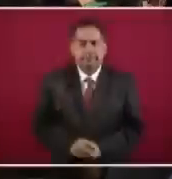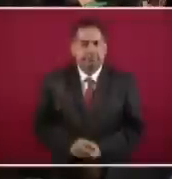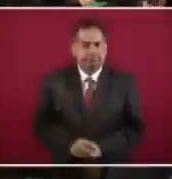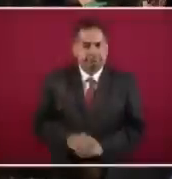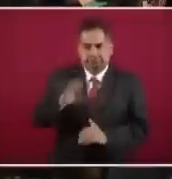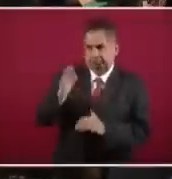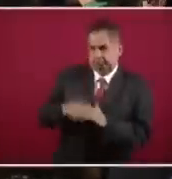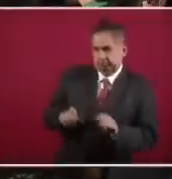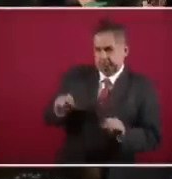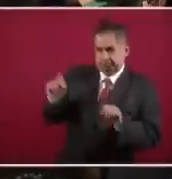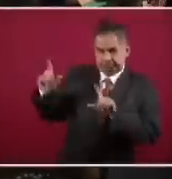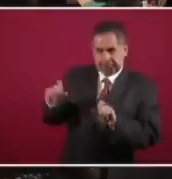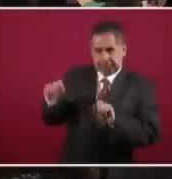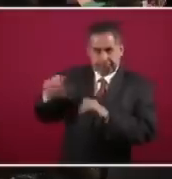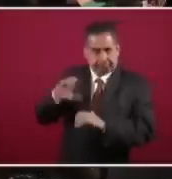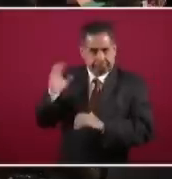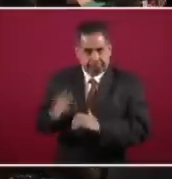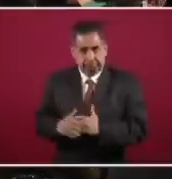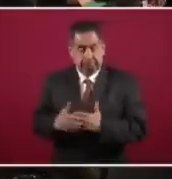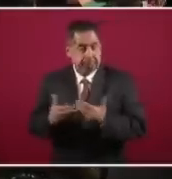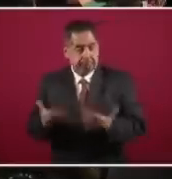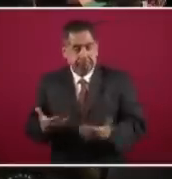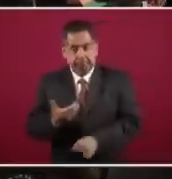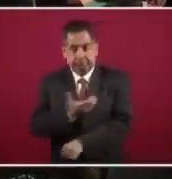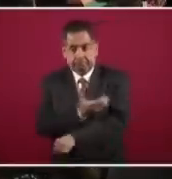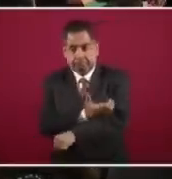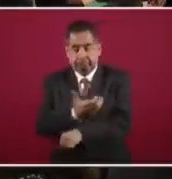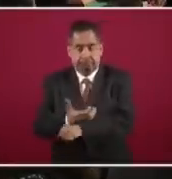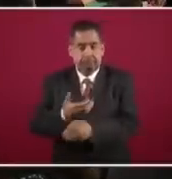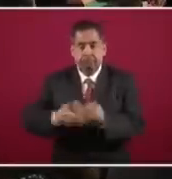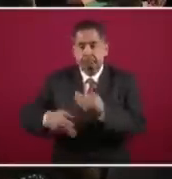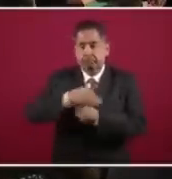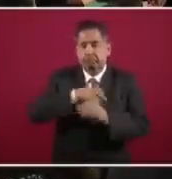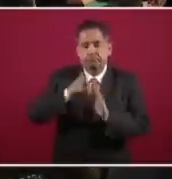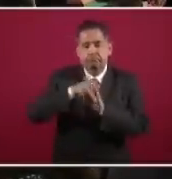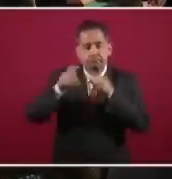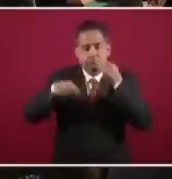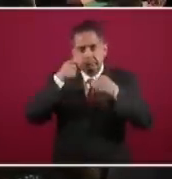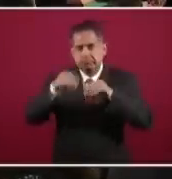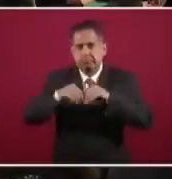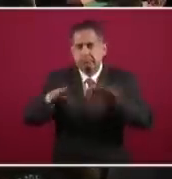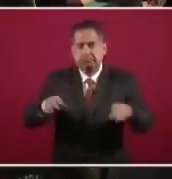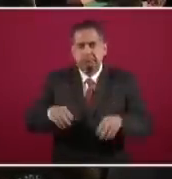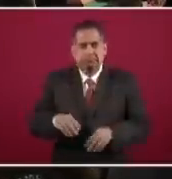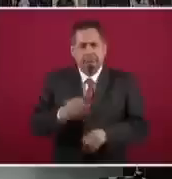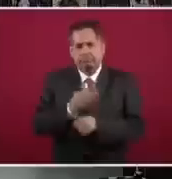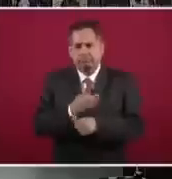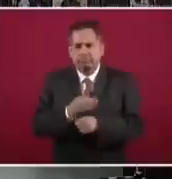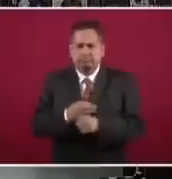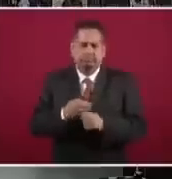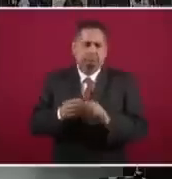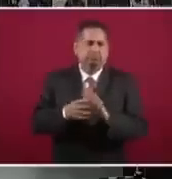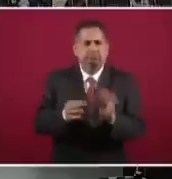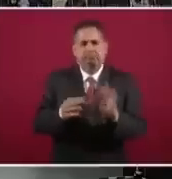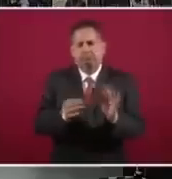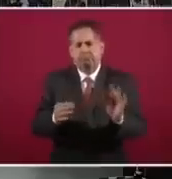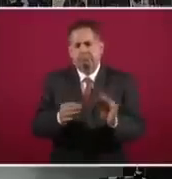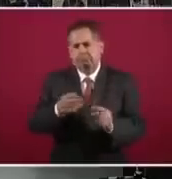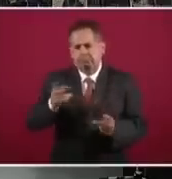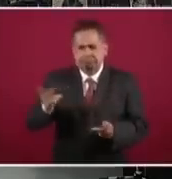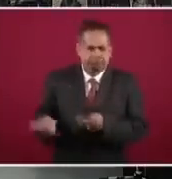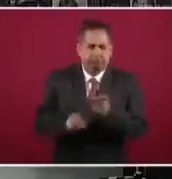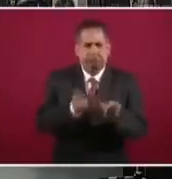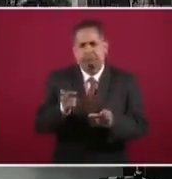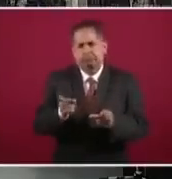parece a las compañeras, compañeros de los medios, abrimos para